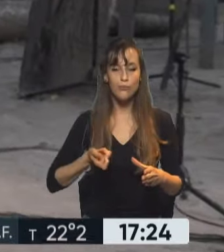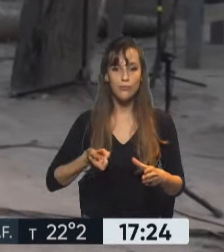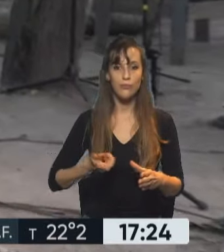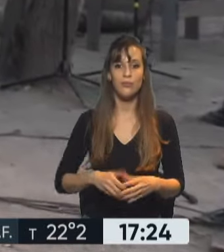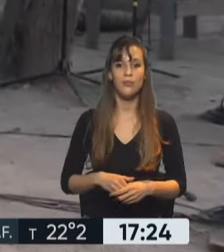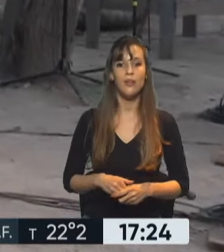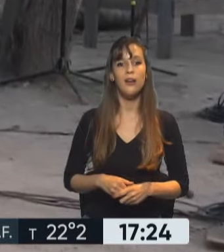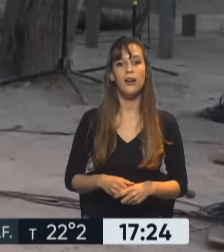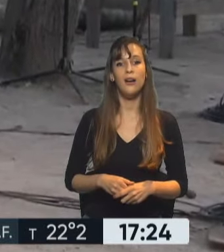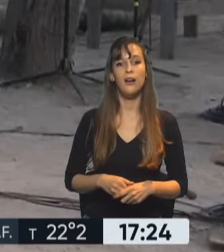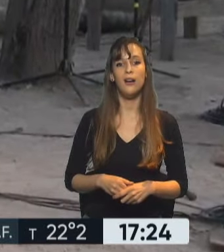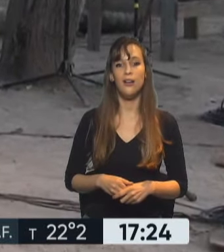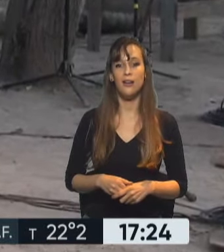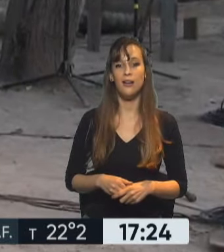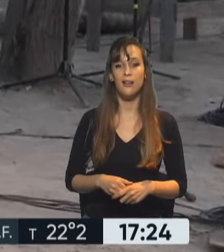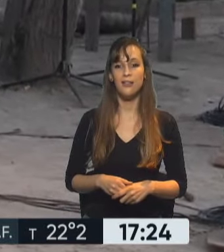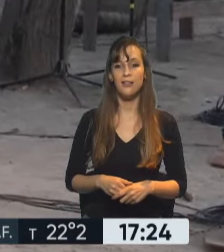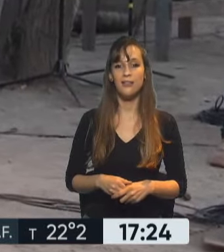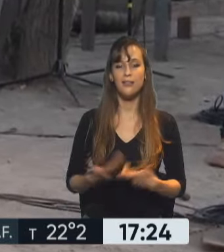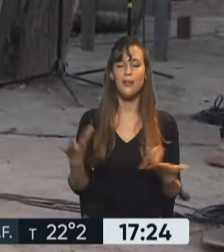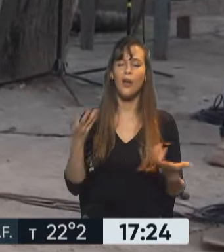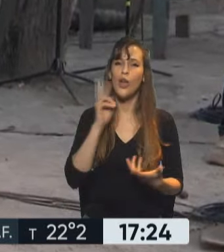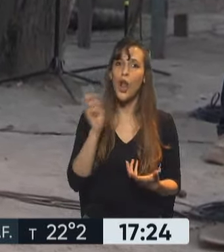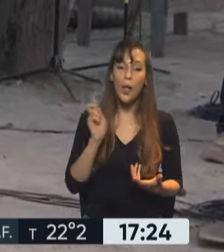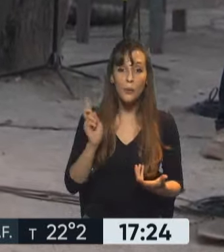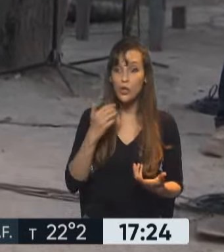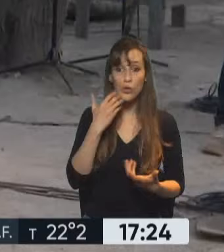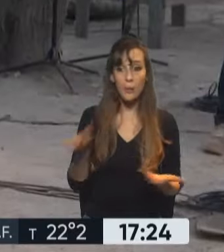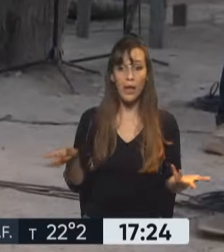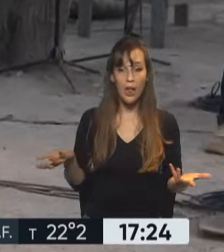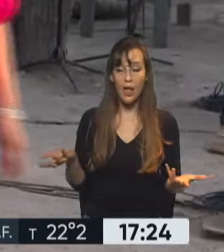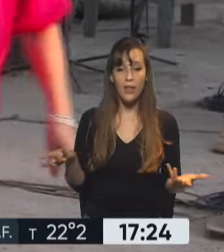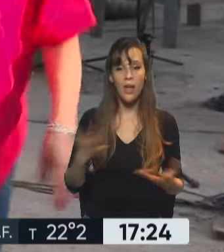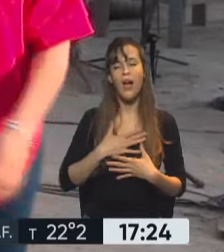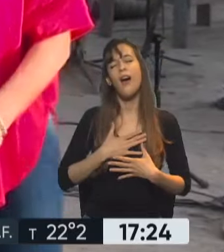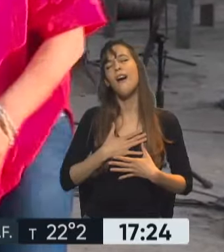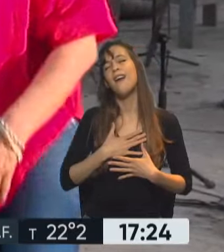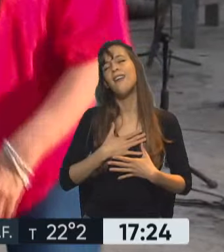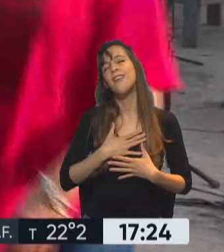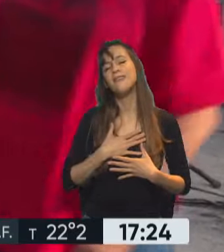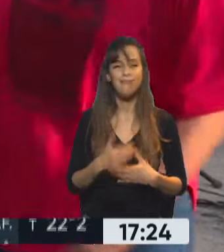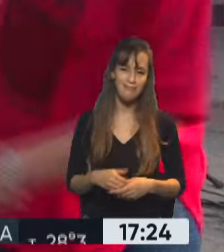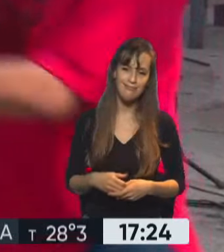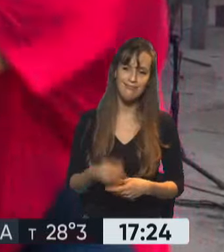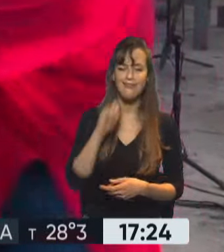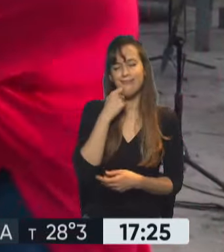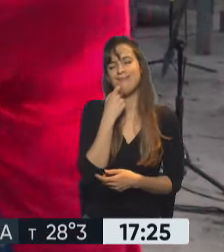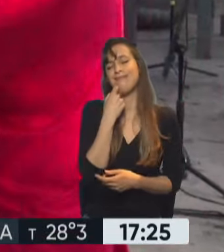No lo había visto, La verdad, te juro, no sabía nada. Qué malo que son, mirá qué